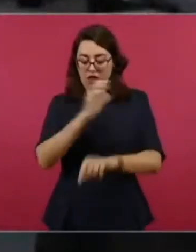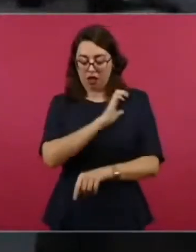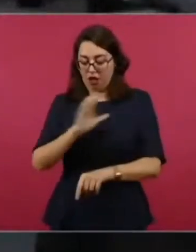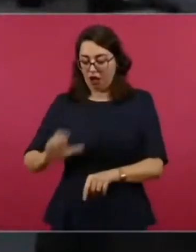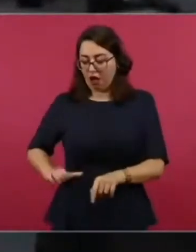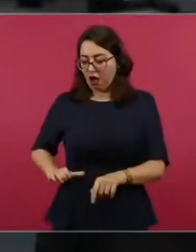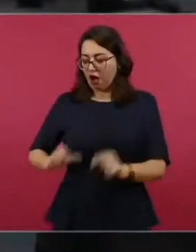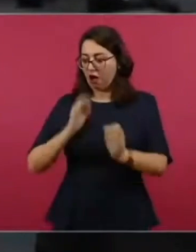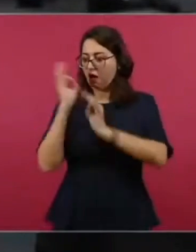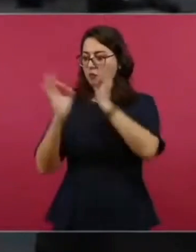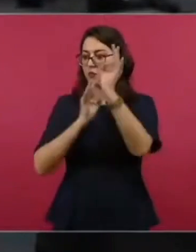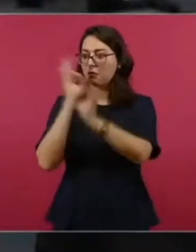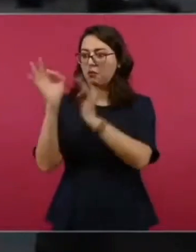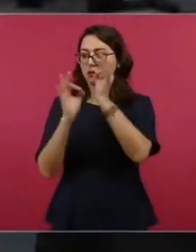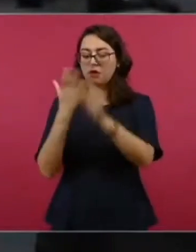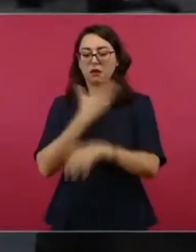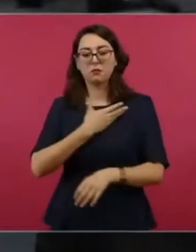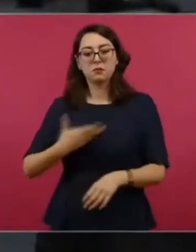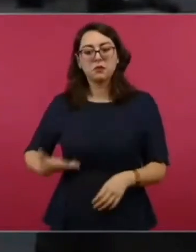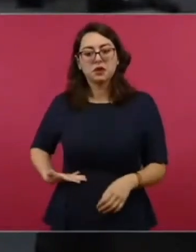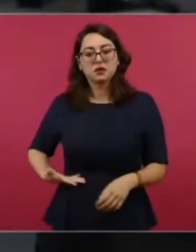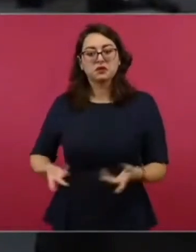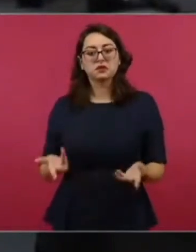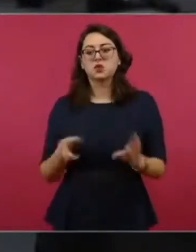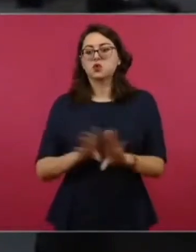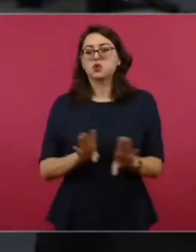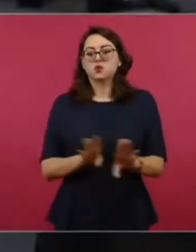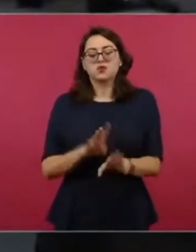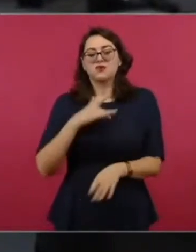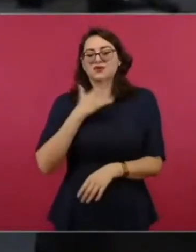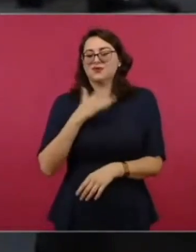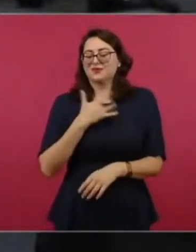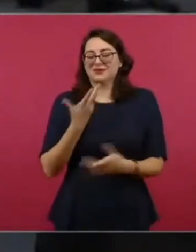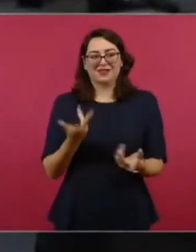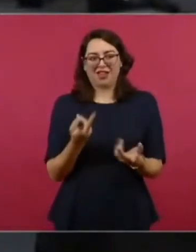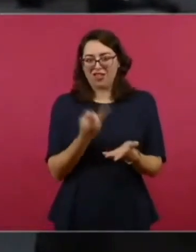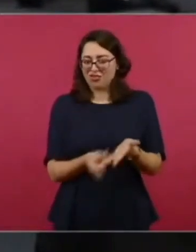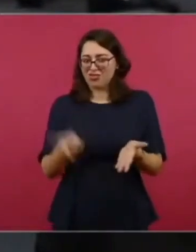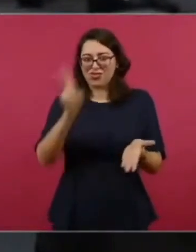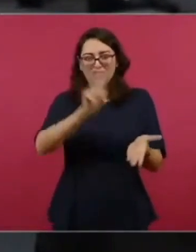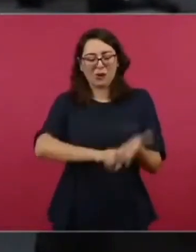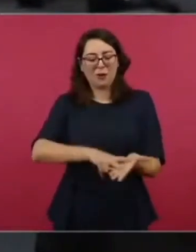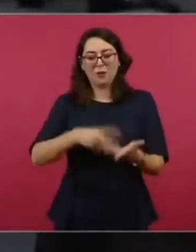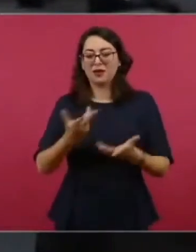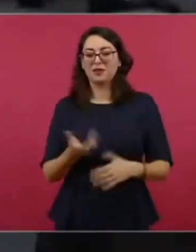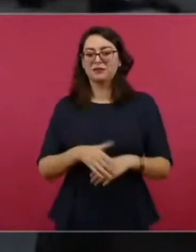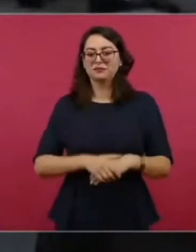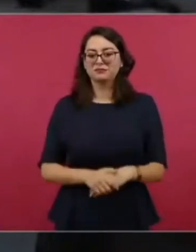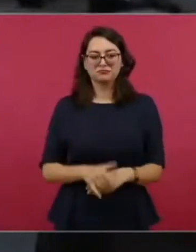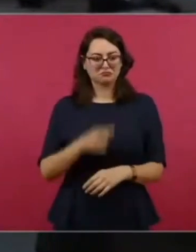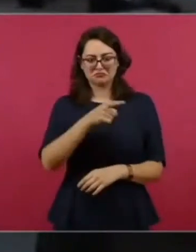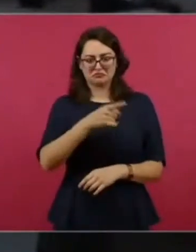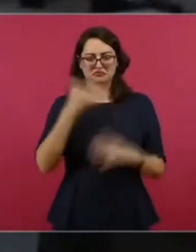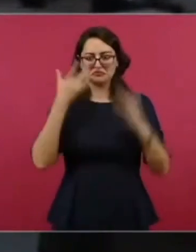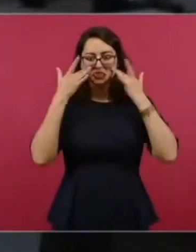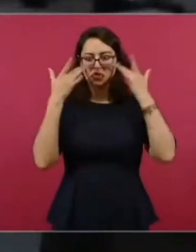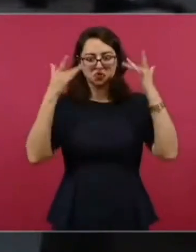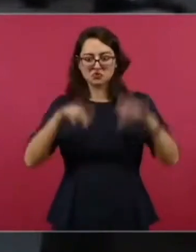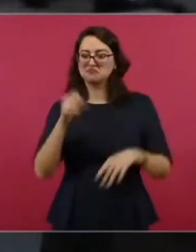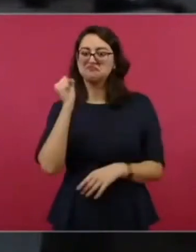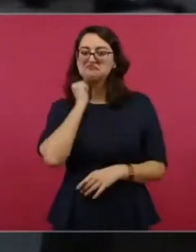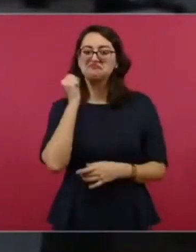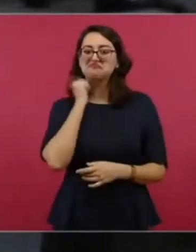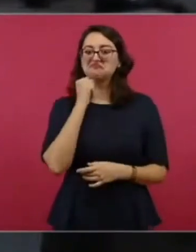para iniciar, más bien para continuar con su campaña proselitista rumbo a la candidatura a la presidencia por